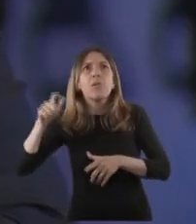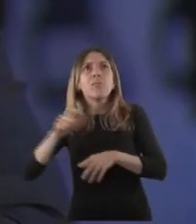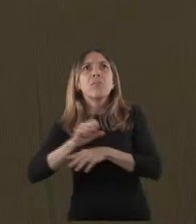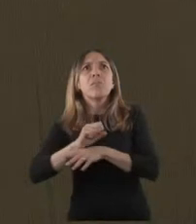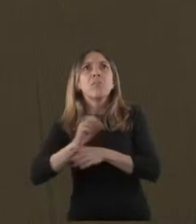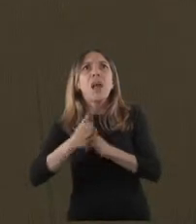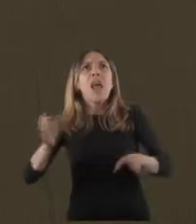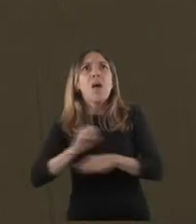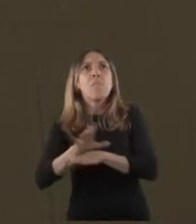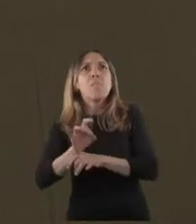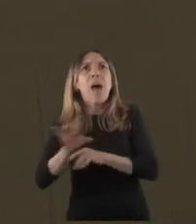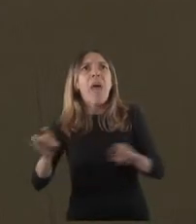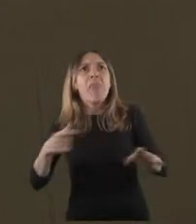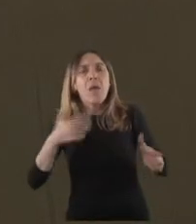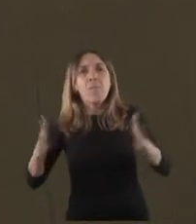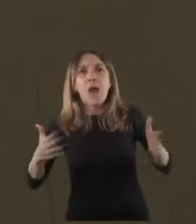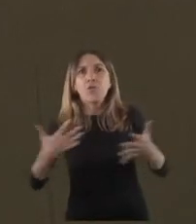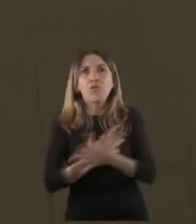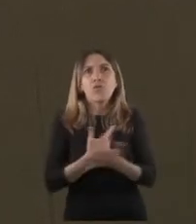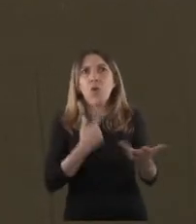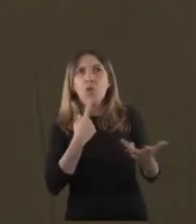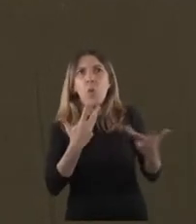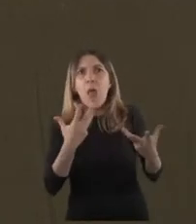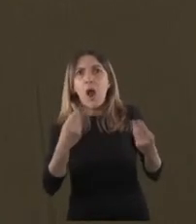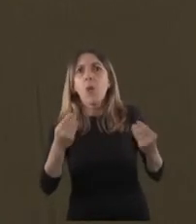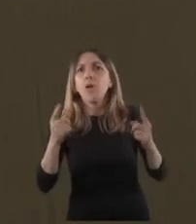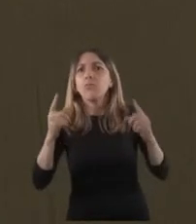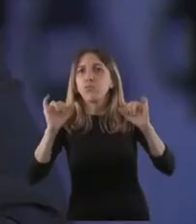marcaba con crudeza la pandemia.